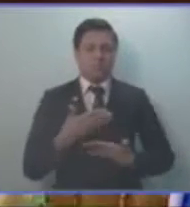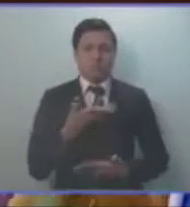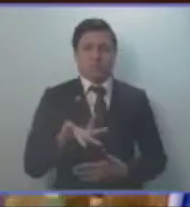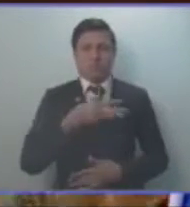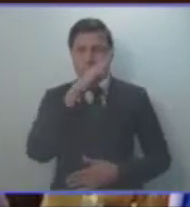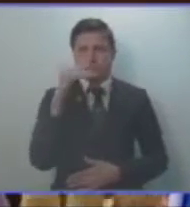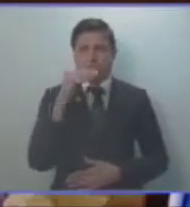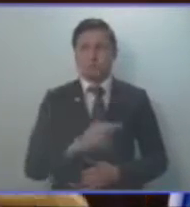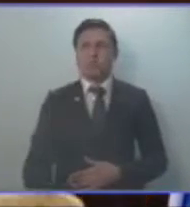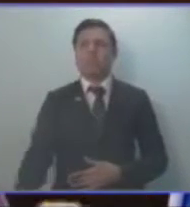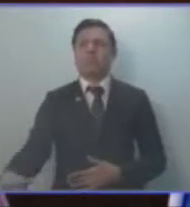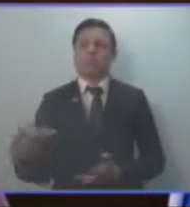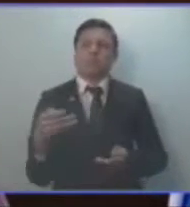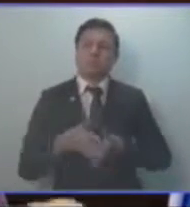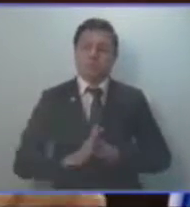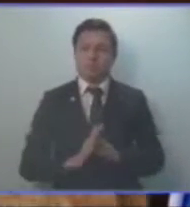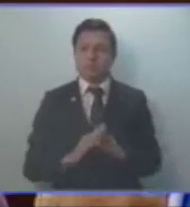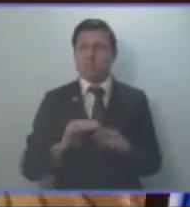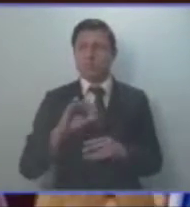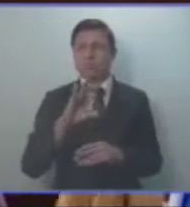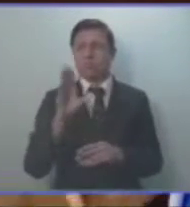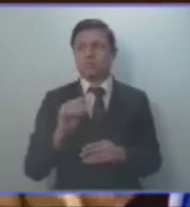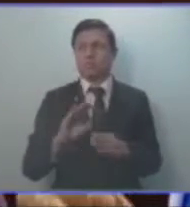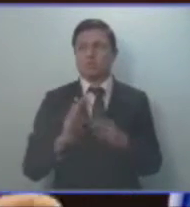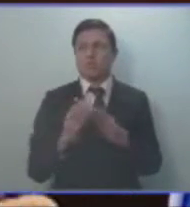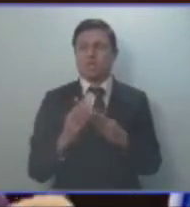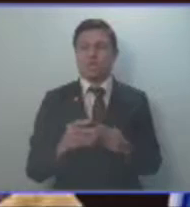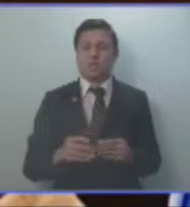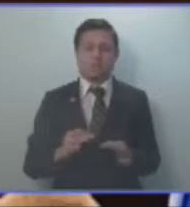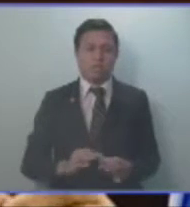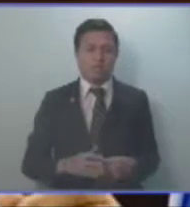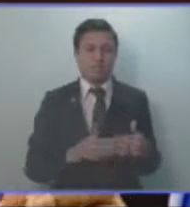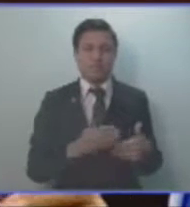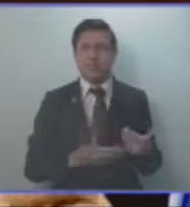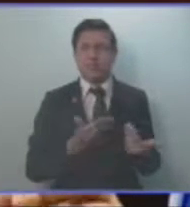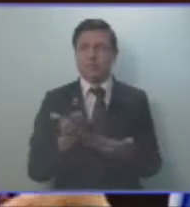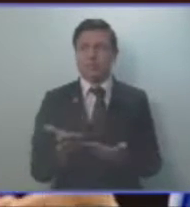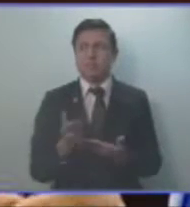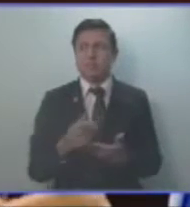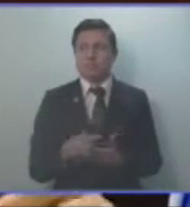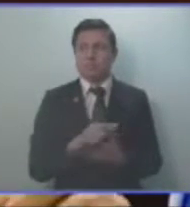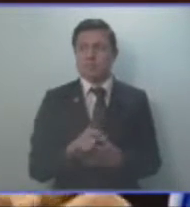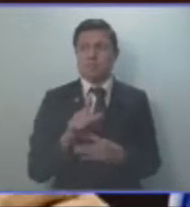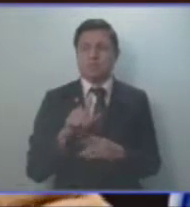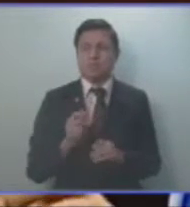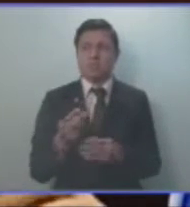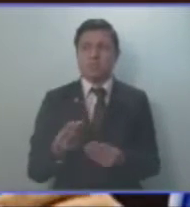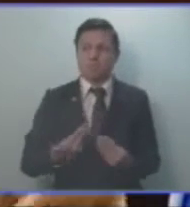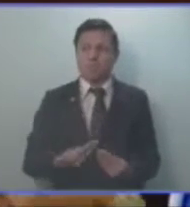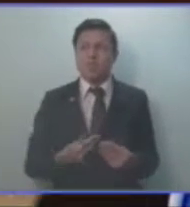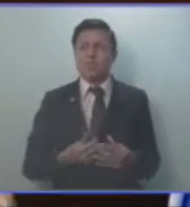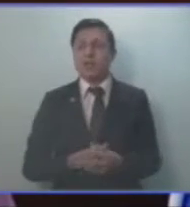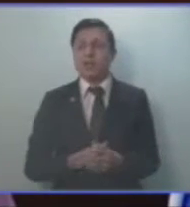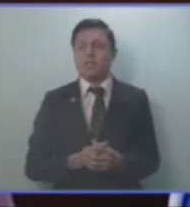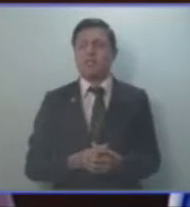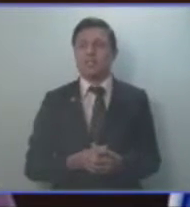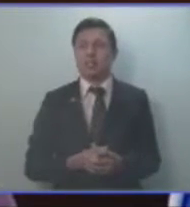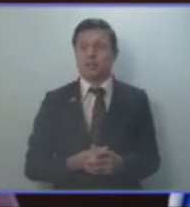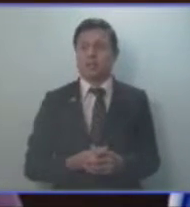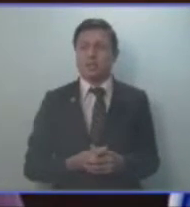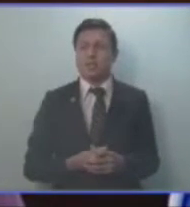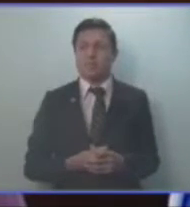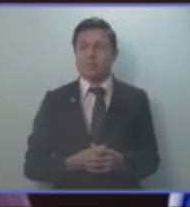sólo pedir a la comisión de agricultura que lo agilice y pronto tengamos pues aquí si